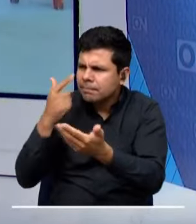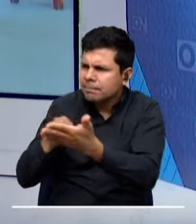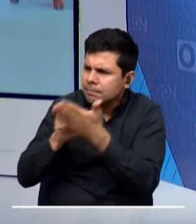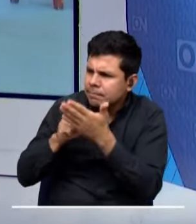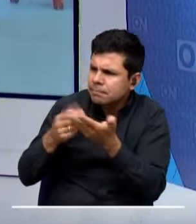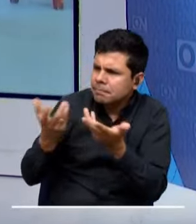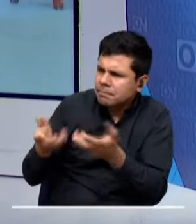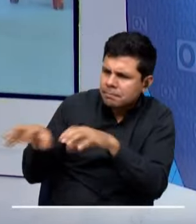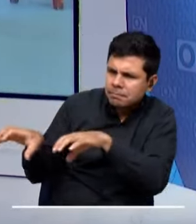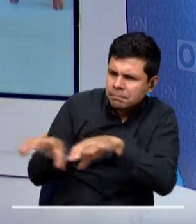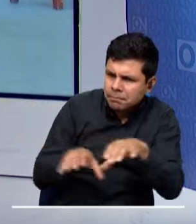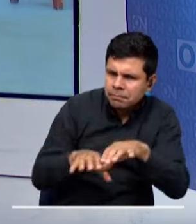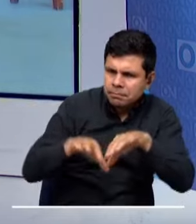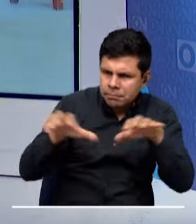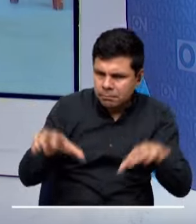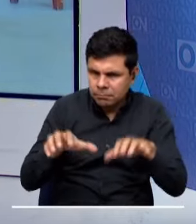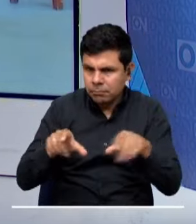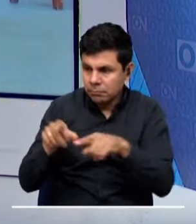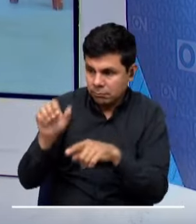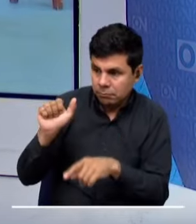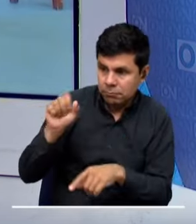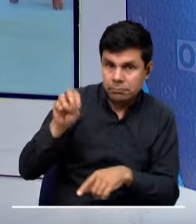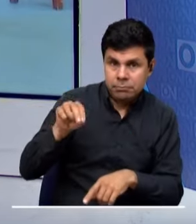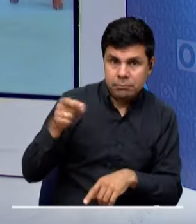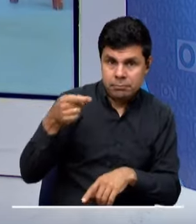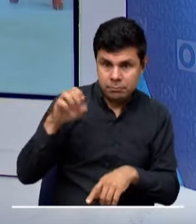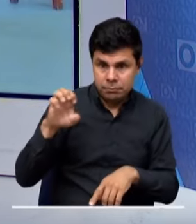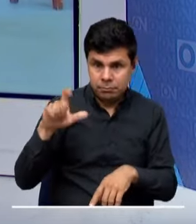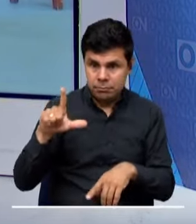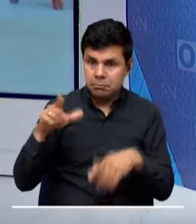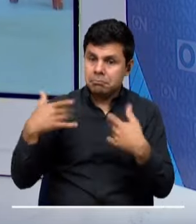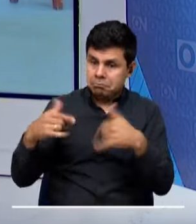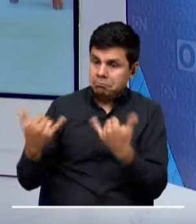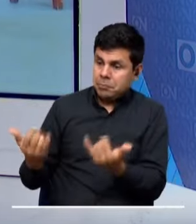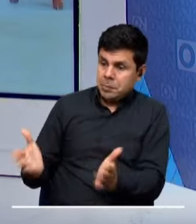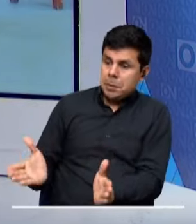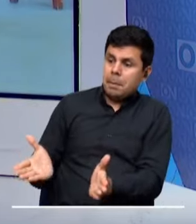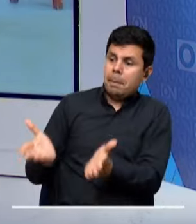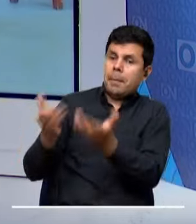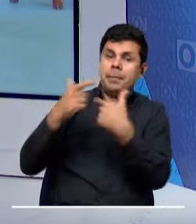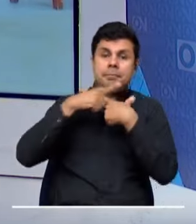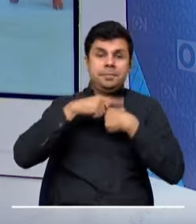repasando además todo lo que ha hecho Ángel Barajas para llegar a esta medalla olímpica, Arturo.